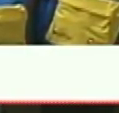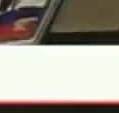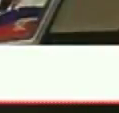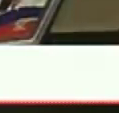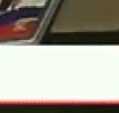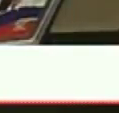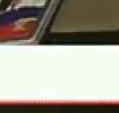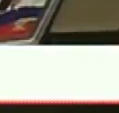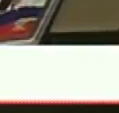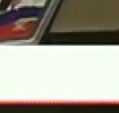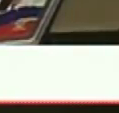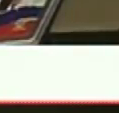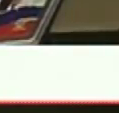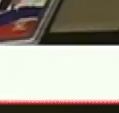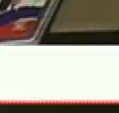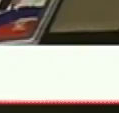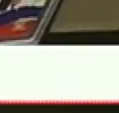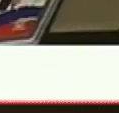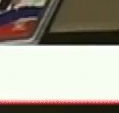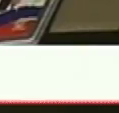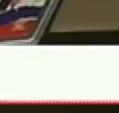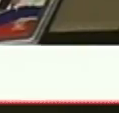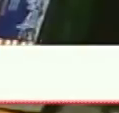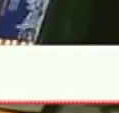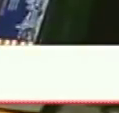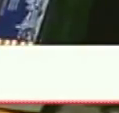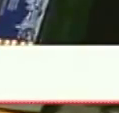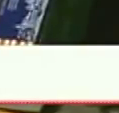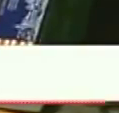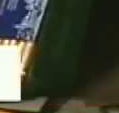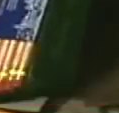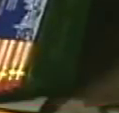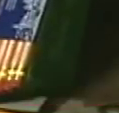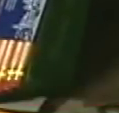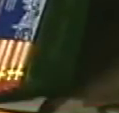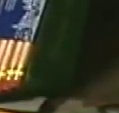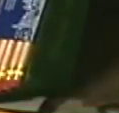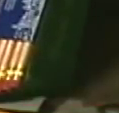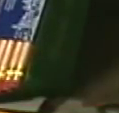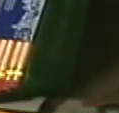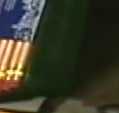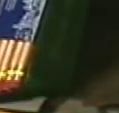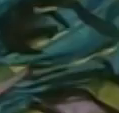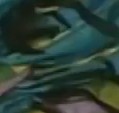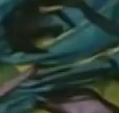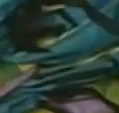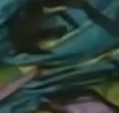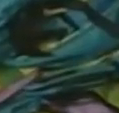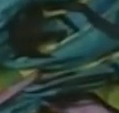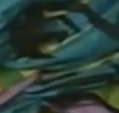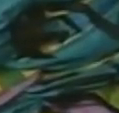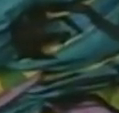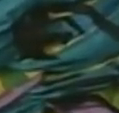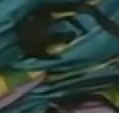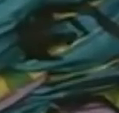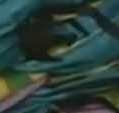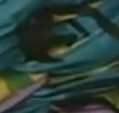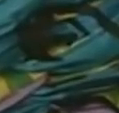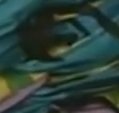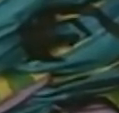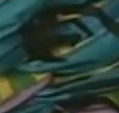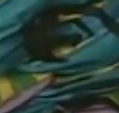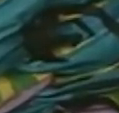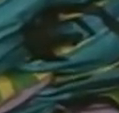porque nos hacen ser más grandes, porque nos crecemos en ellas. Gracias al gobierno bolivariano que usted preside. pide. Por acá, a la orden, ciudadano presidente.